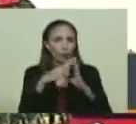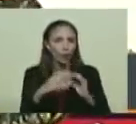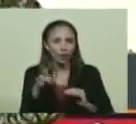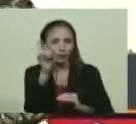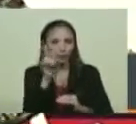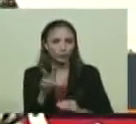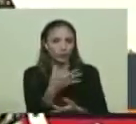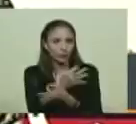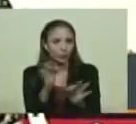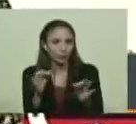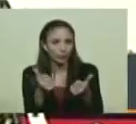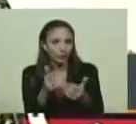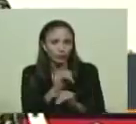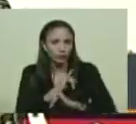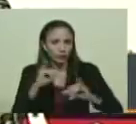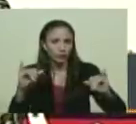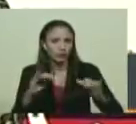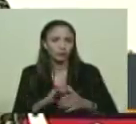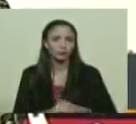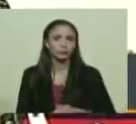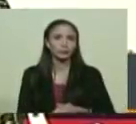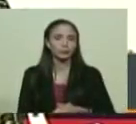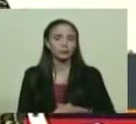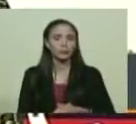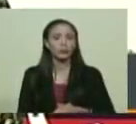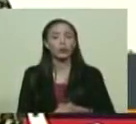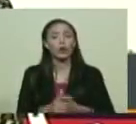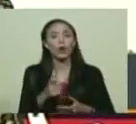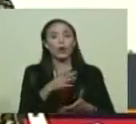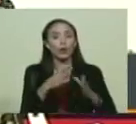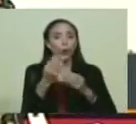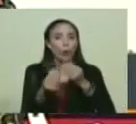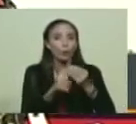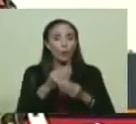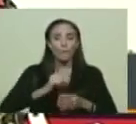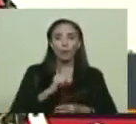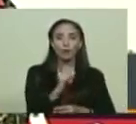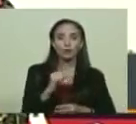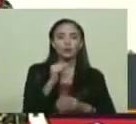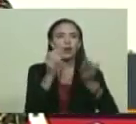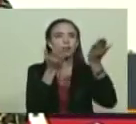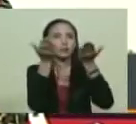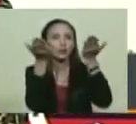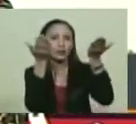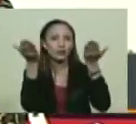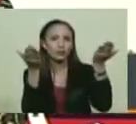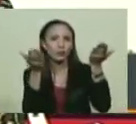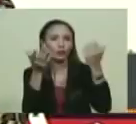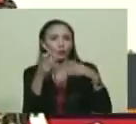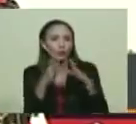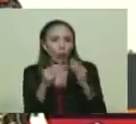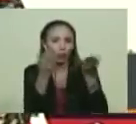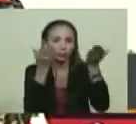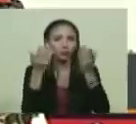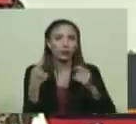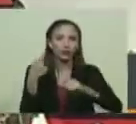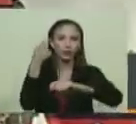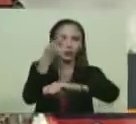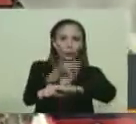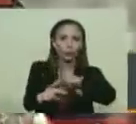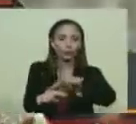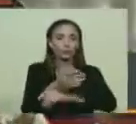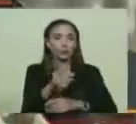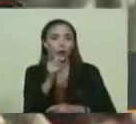todo. Ser una policía de verdad al servicio del pueblo de Venezuela. Graduandos,